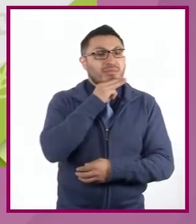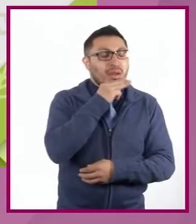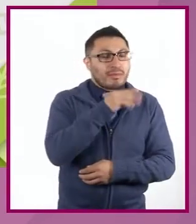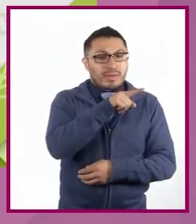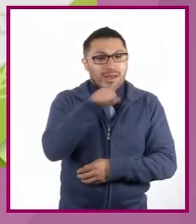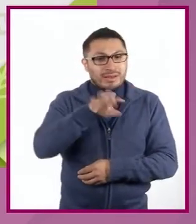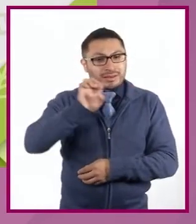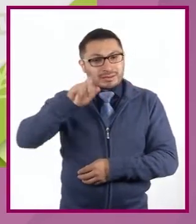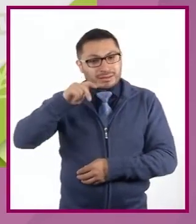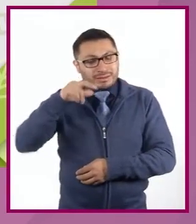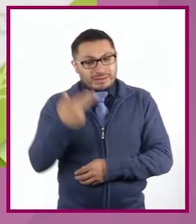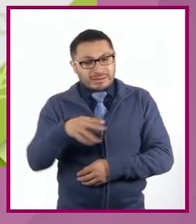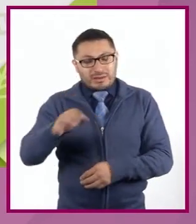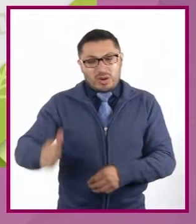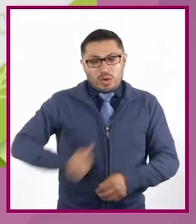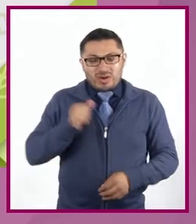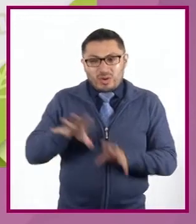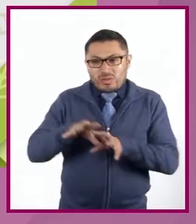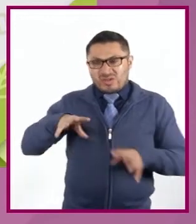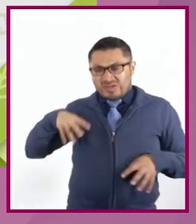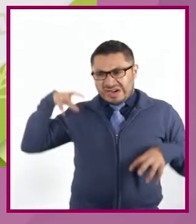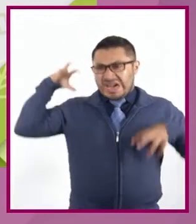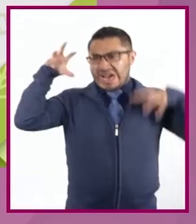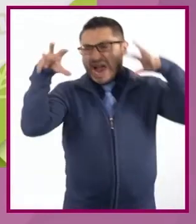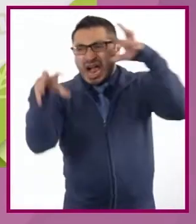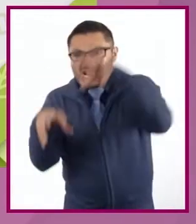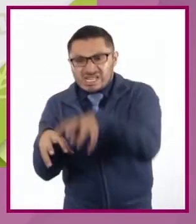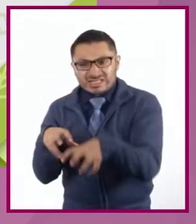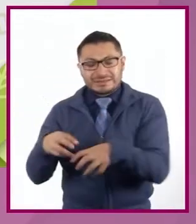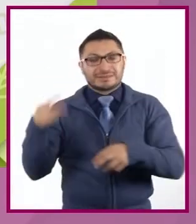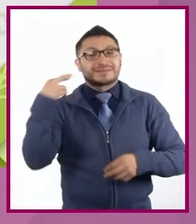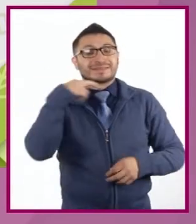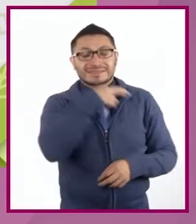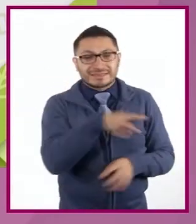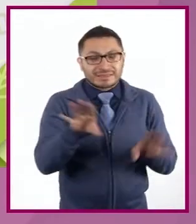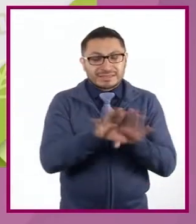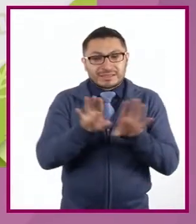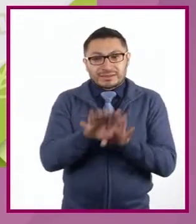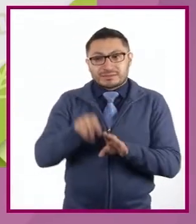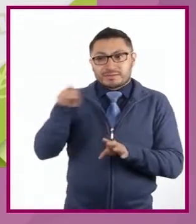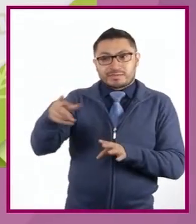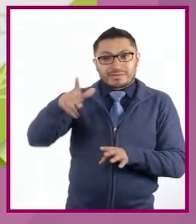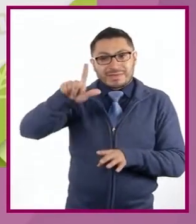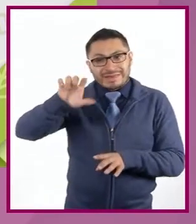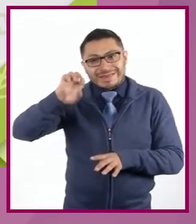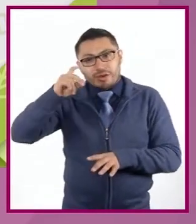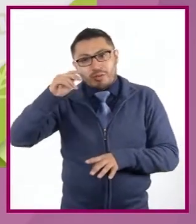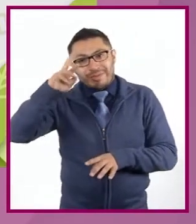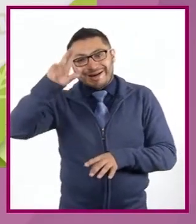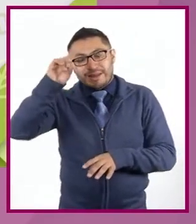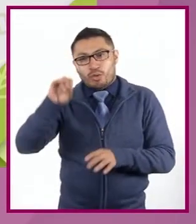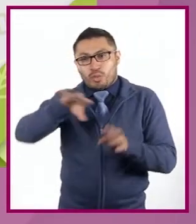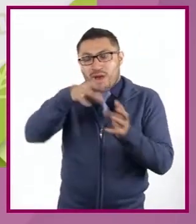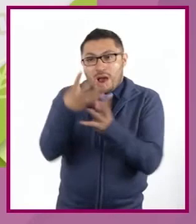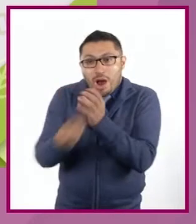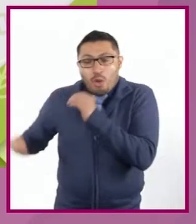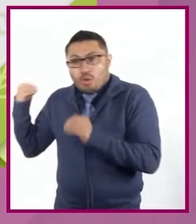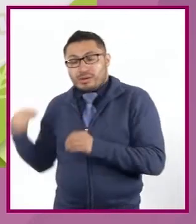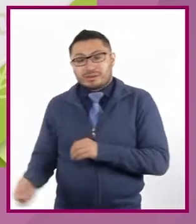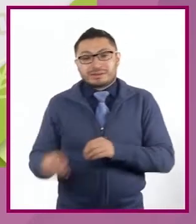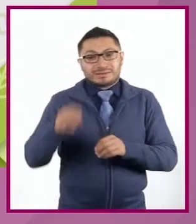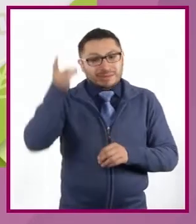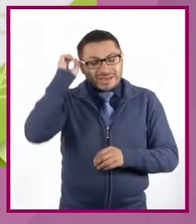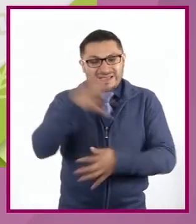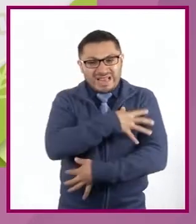y se abalanzó sobre él con un fuerte rugido. Inmediatamente hizo retroceder al leopardo, dejando la cebra que tanto trabajo le